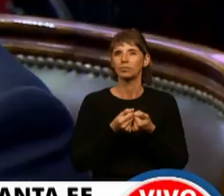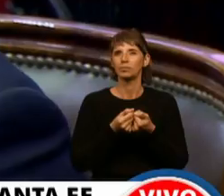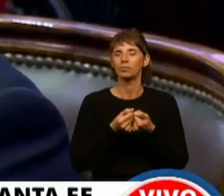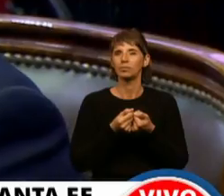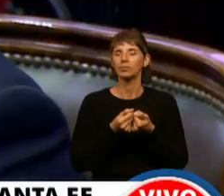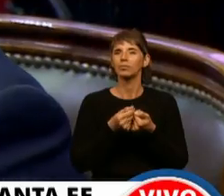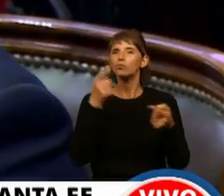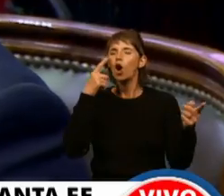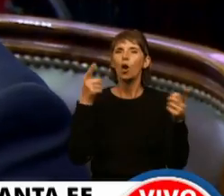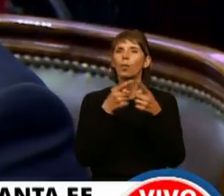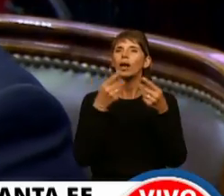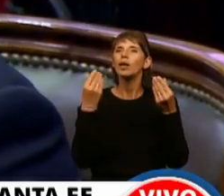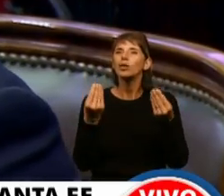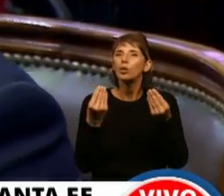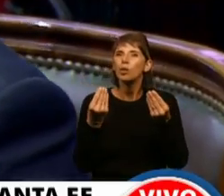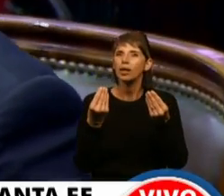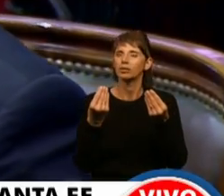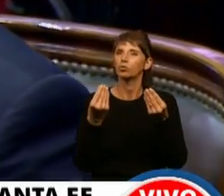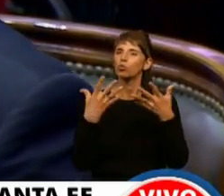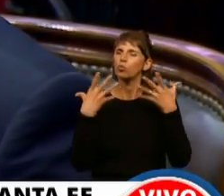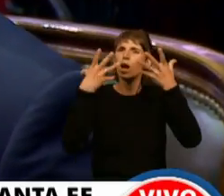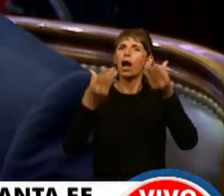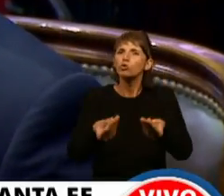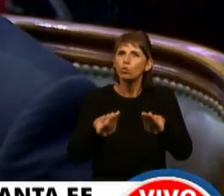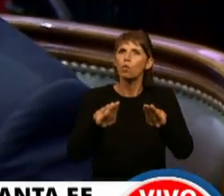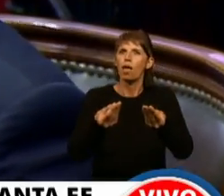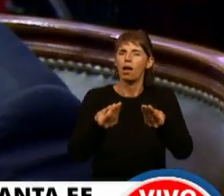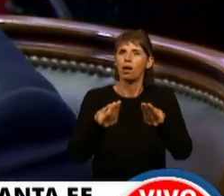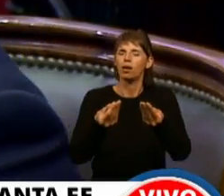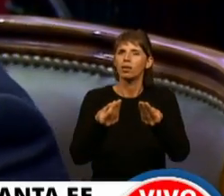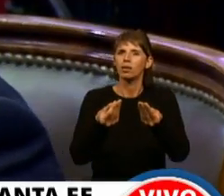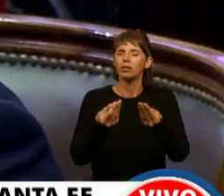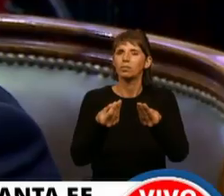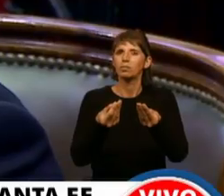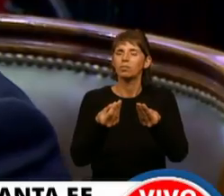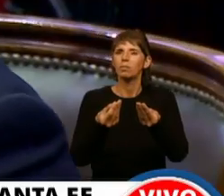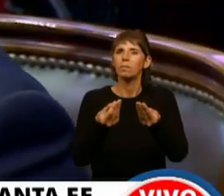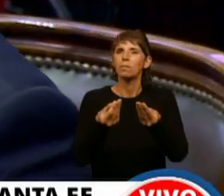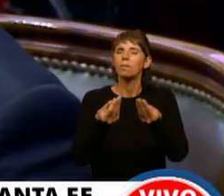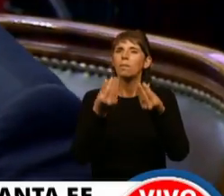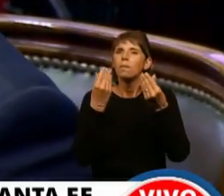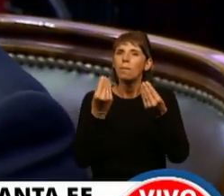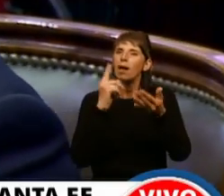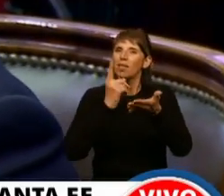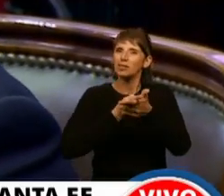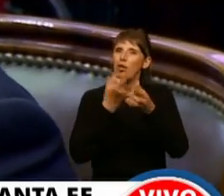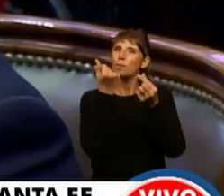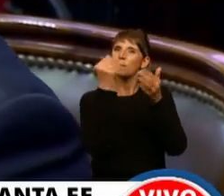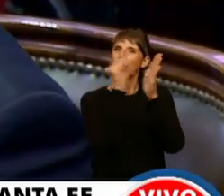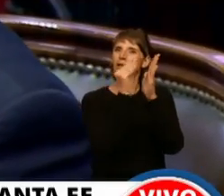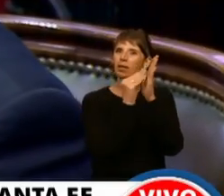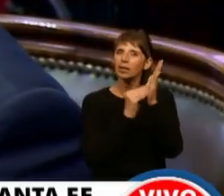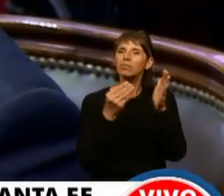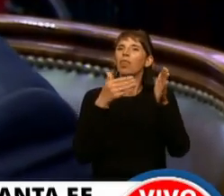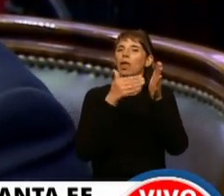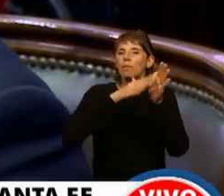a fortalecer una política segmentada a la hora de aplicar el valor de las tarifas para determinados sectores